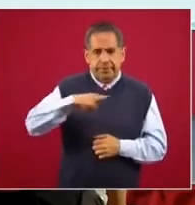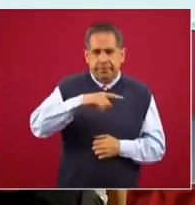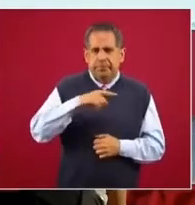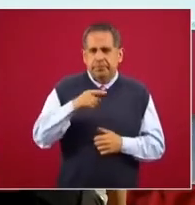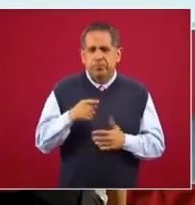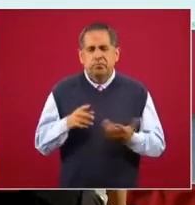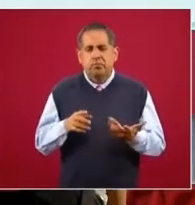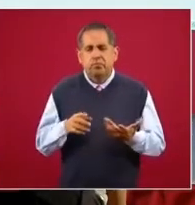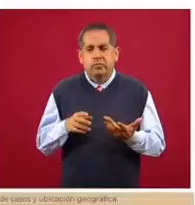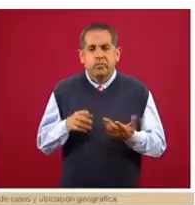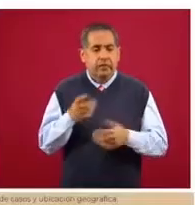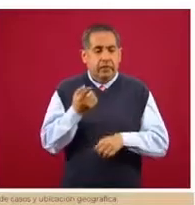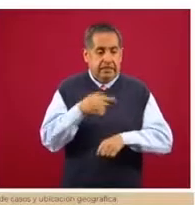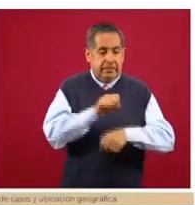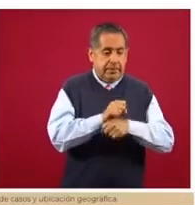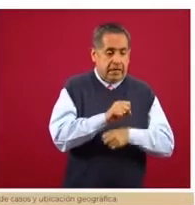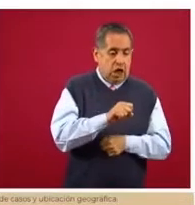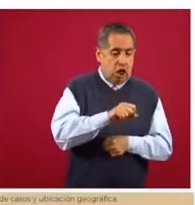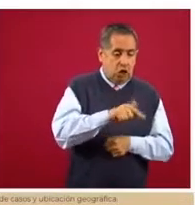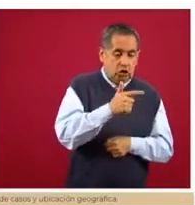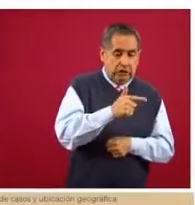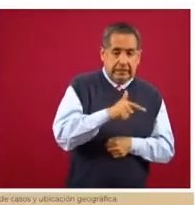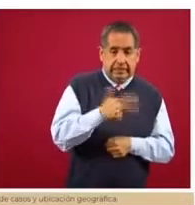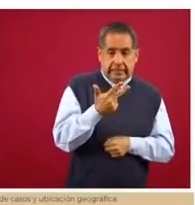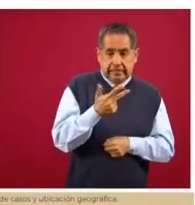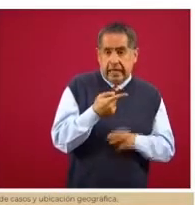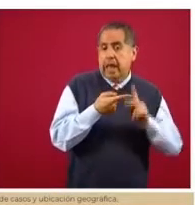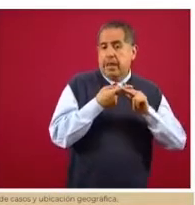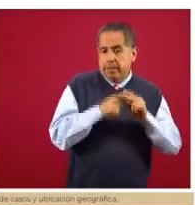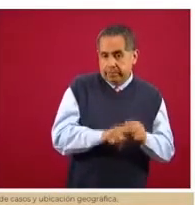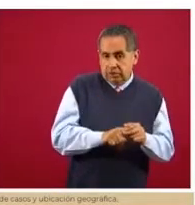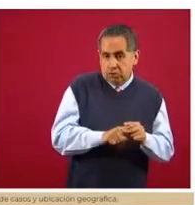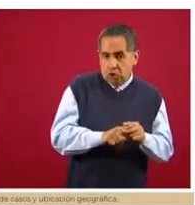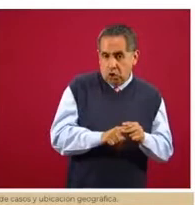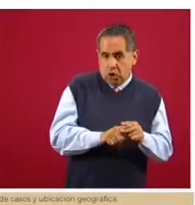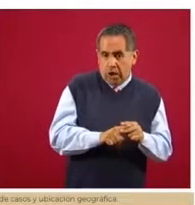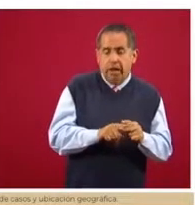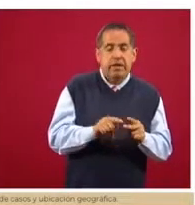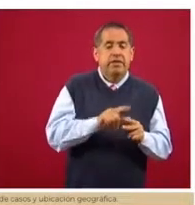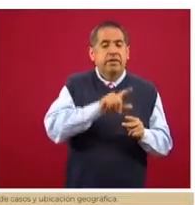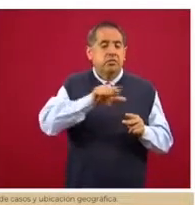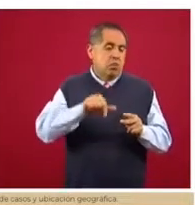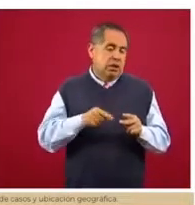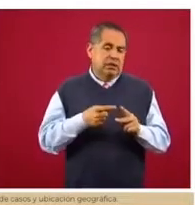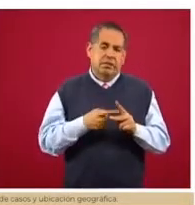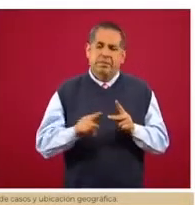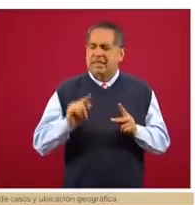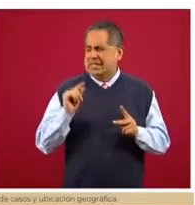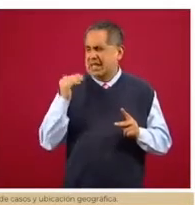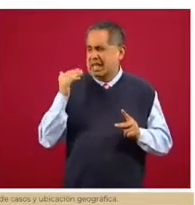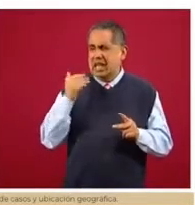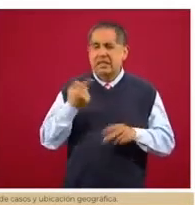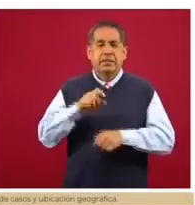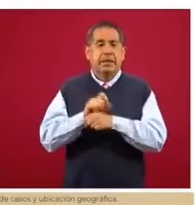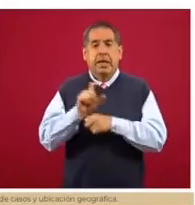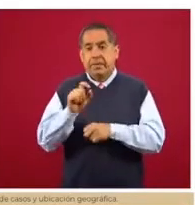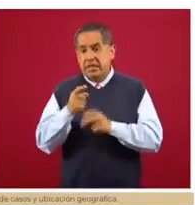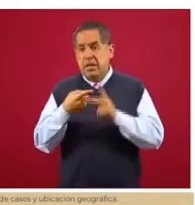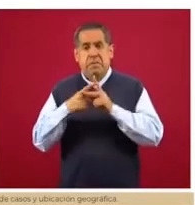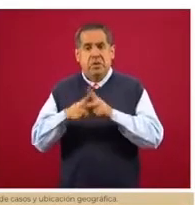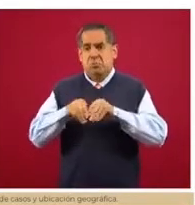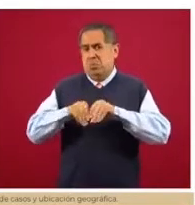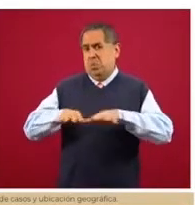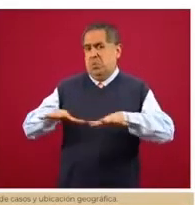la transmisión en la semana 12-13, pero sin embargo la transmisión importante inicia apenas hasta la semana 20.